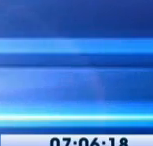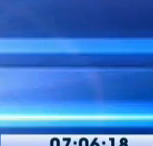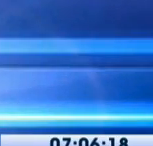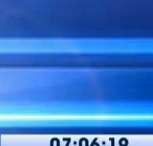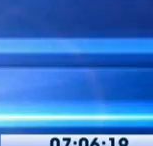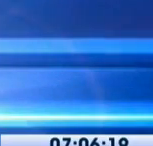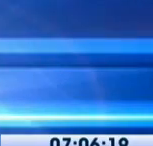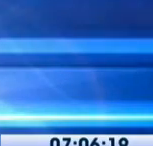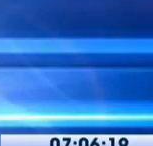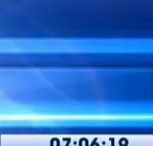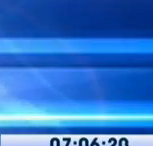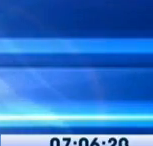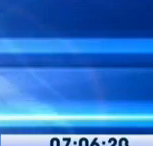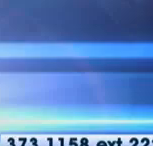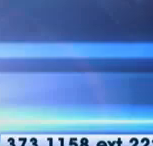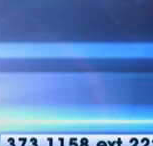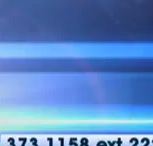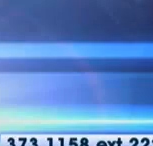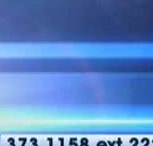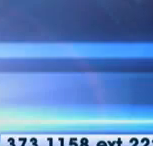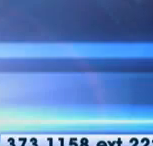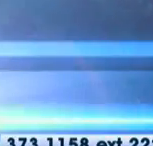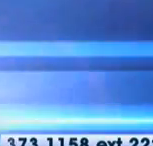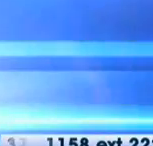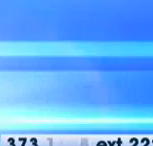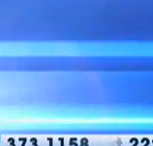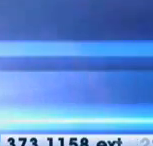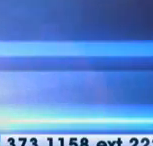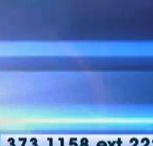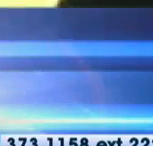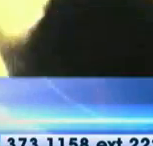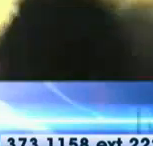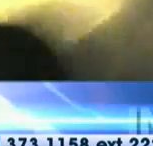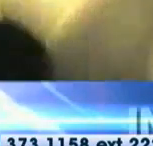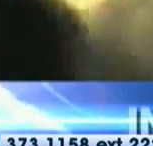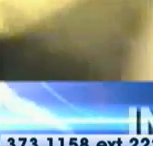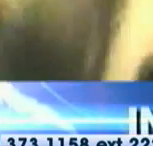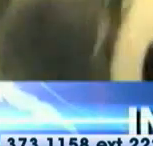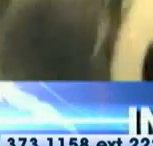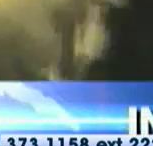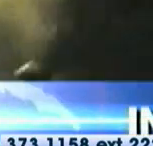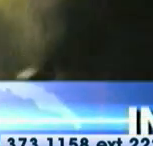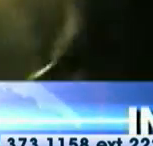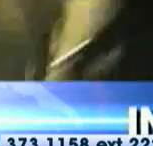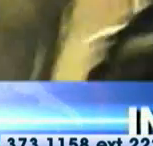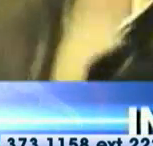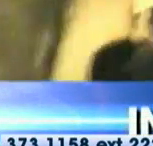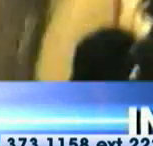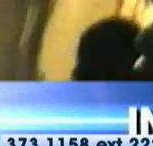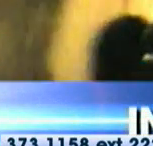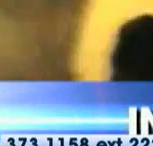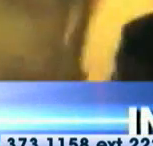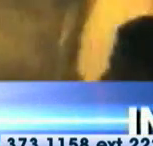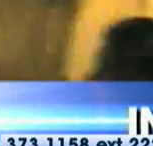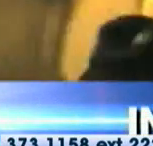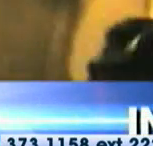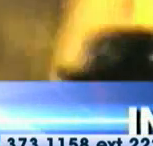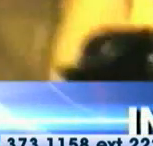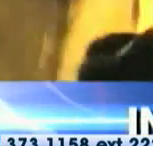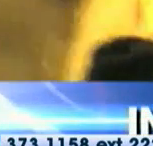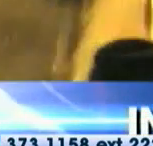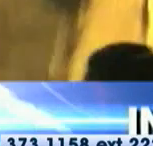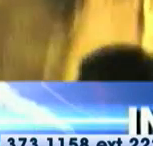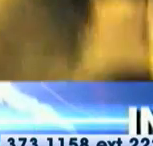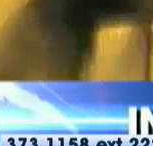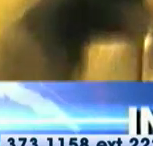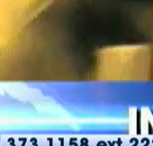Las autoridades autoridades y el cuerpo de bomberos investigan las causas